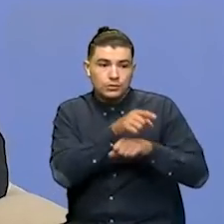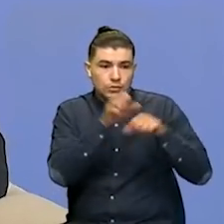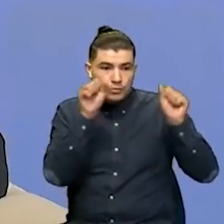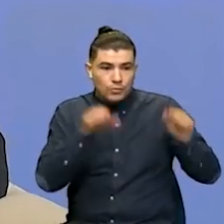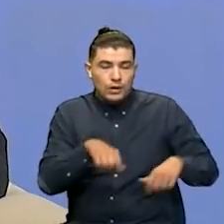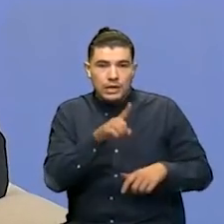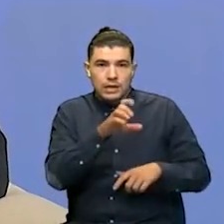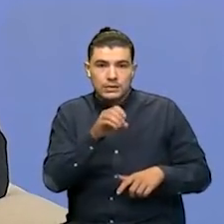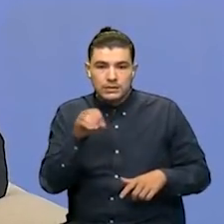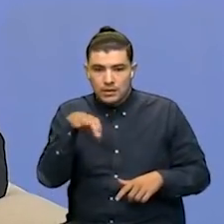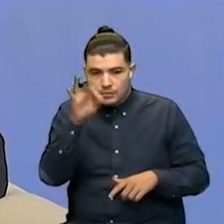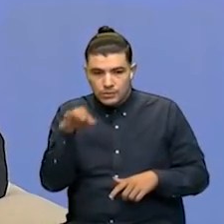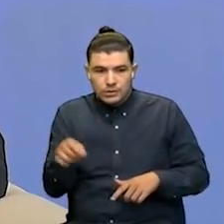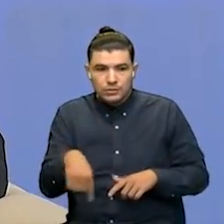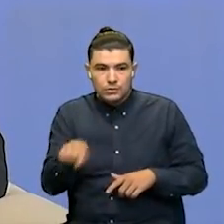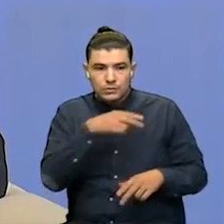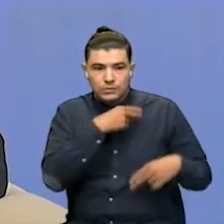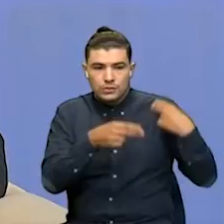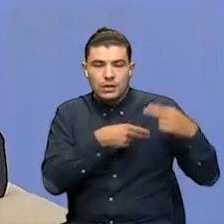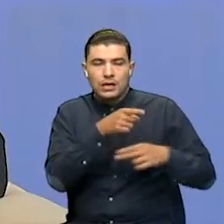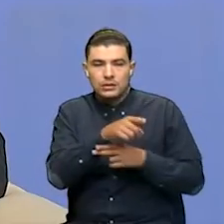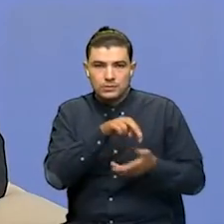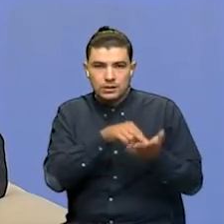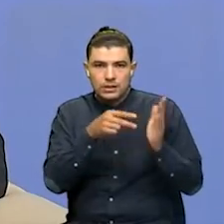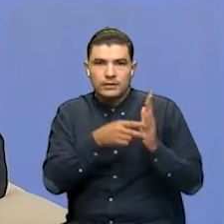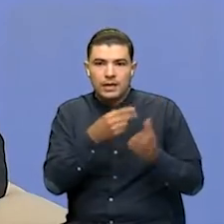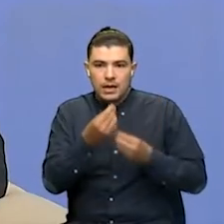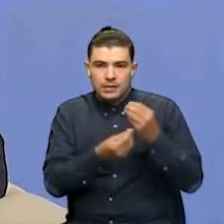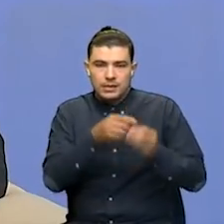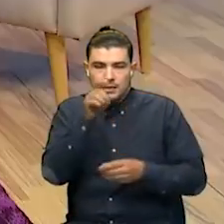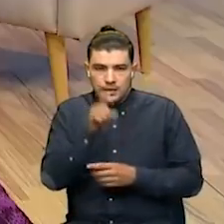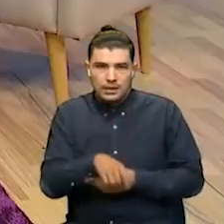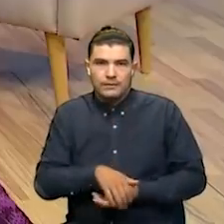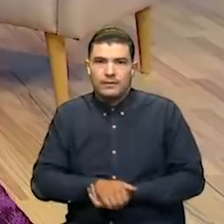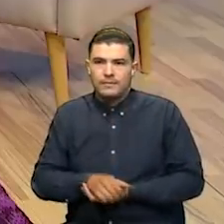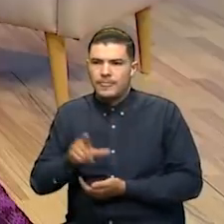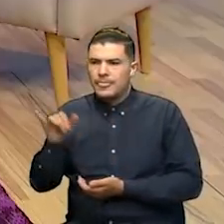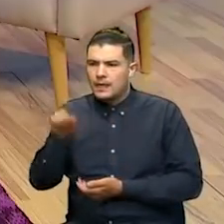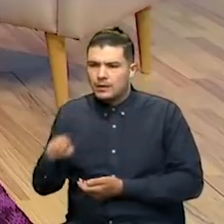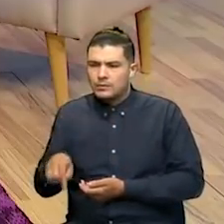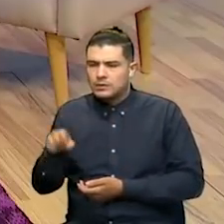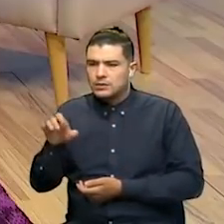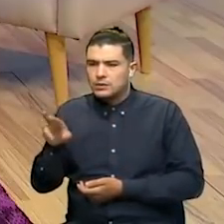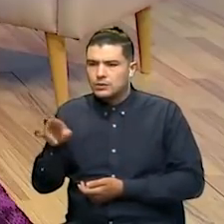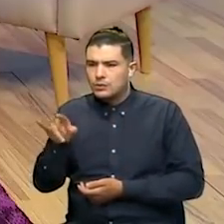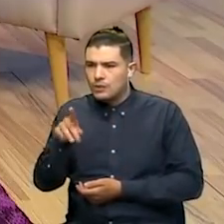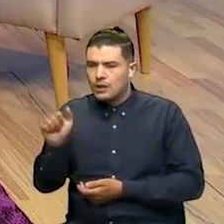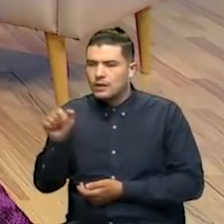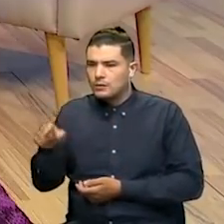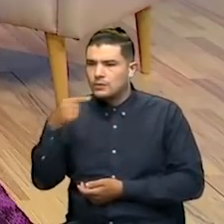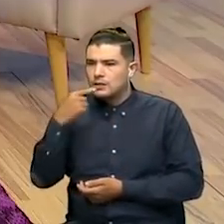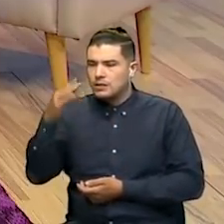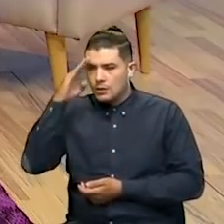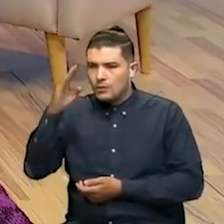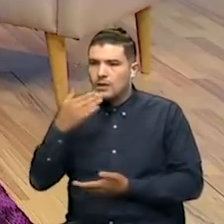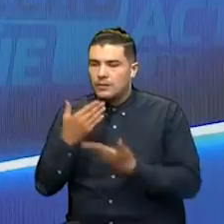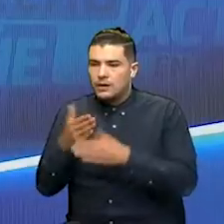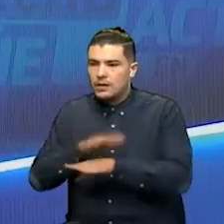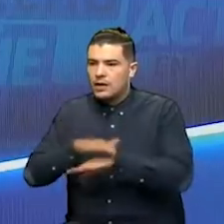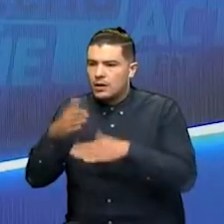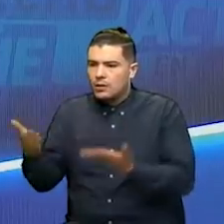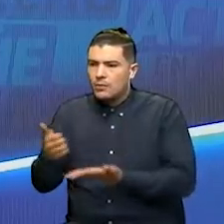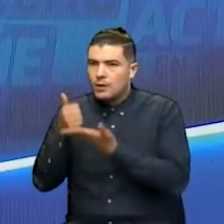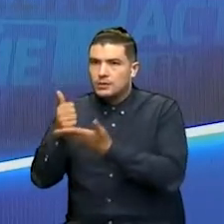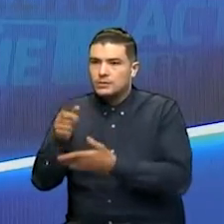el 100% de esos bienes. Eso es la sanción que se debe hacer. Muy bien. Luis Rueda, un cordial saludo. Muy buenas tardes. ¿Cómo podemos